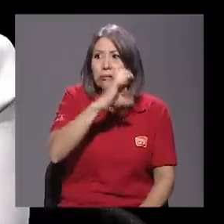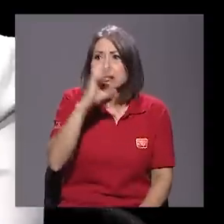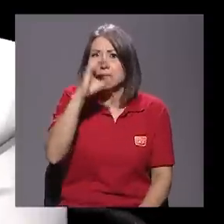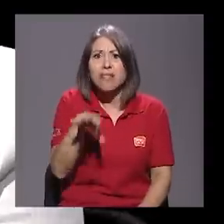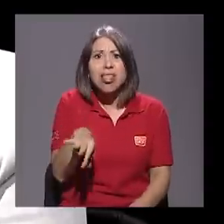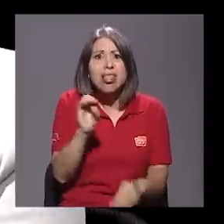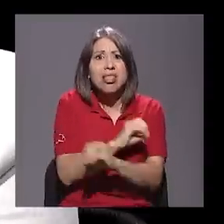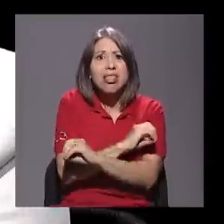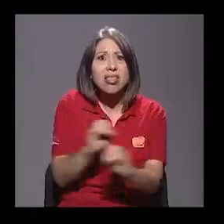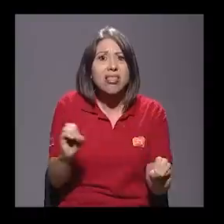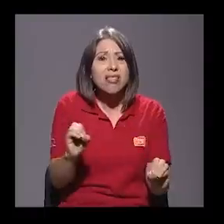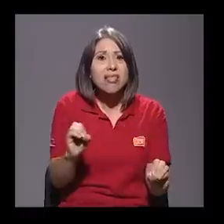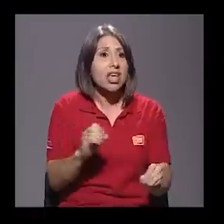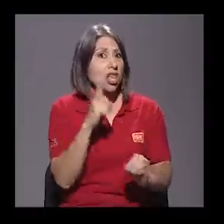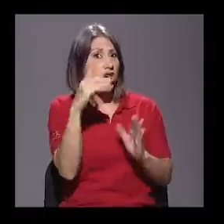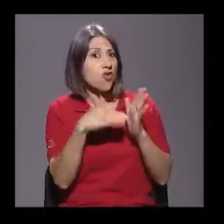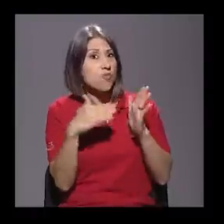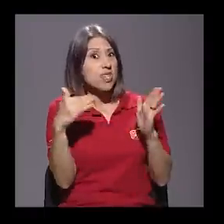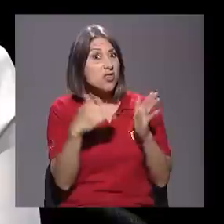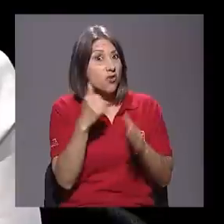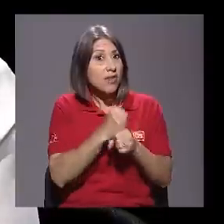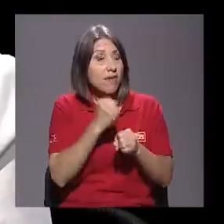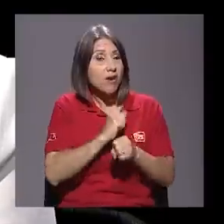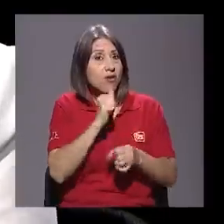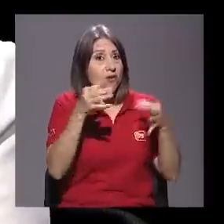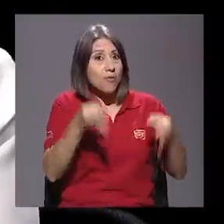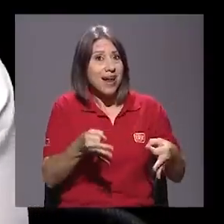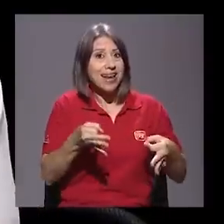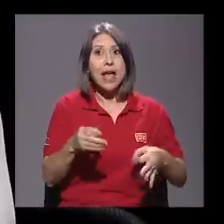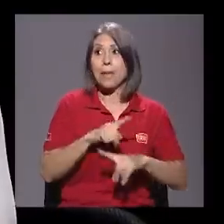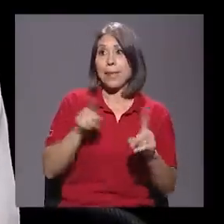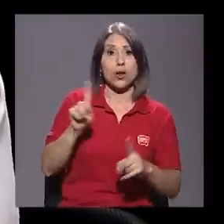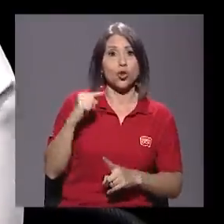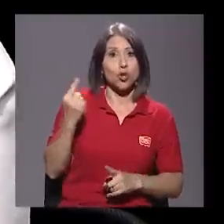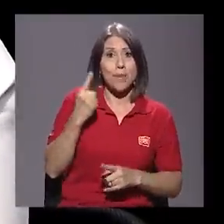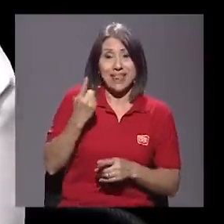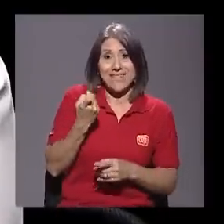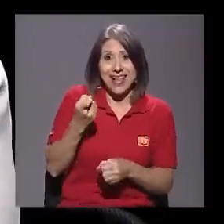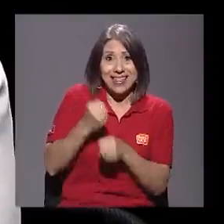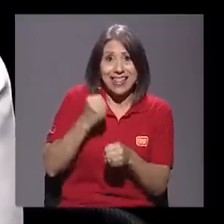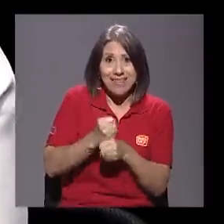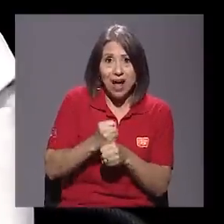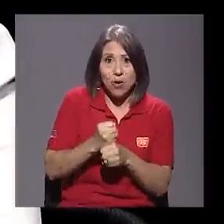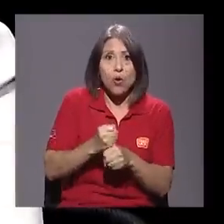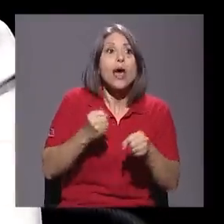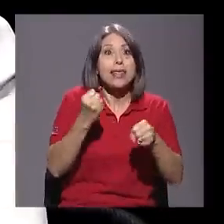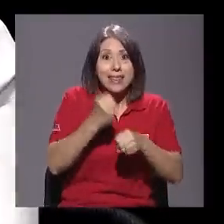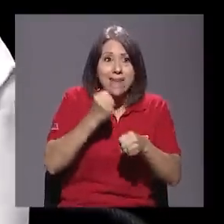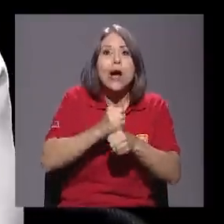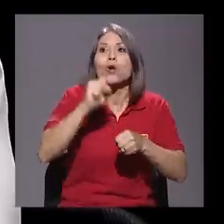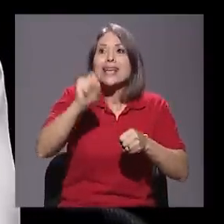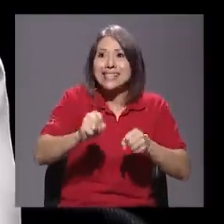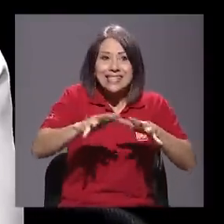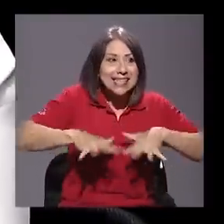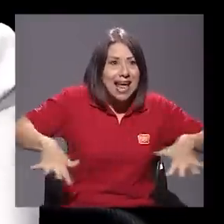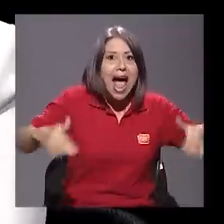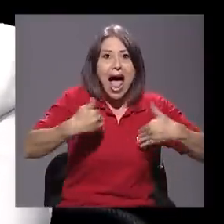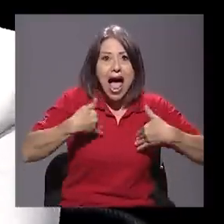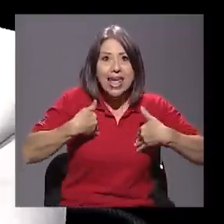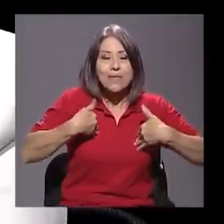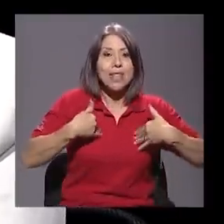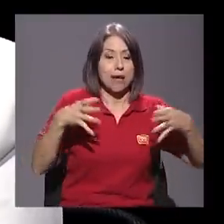además, ojo, no solo es que falta. Y un millón en el informal. Exacto, no solo es que falta trabajo, es que el trabajo que existe, de cada 100